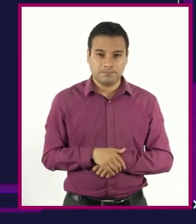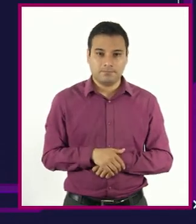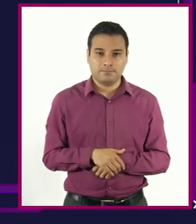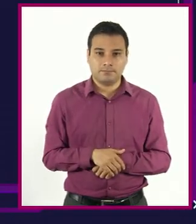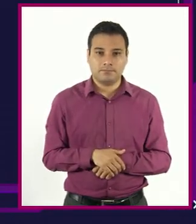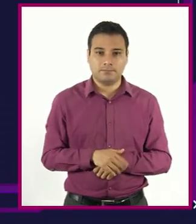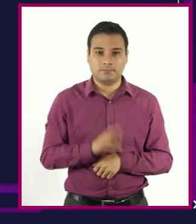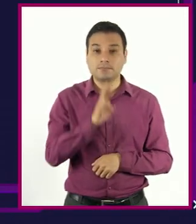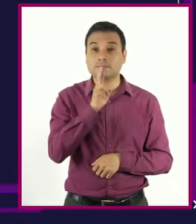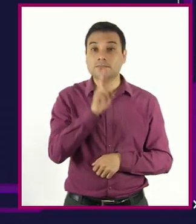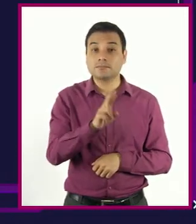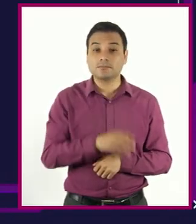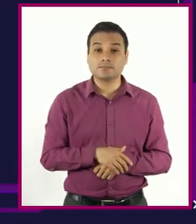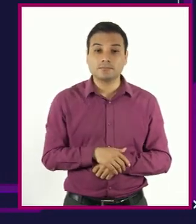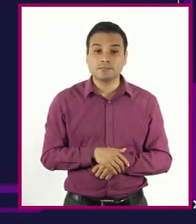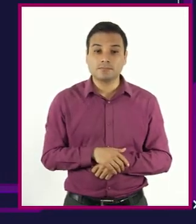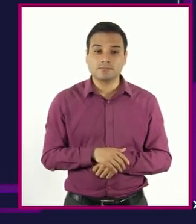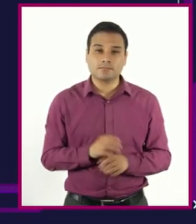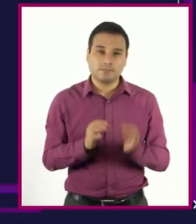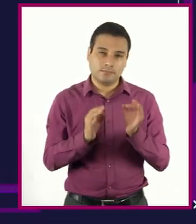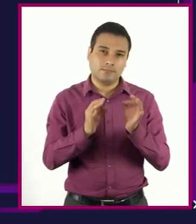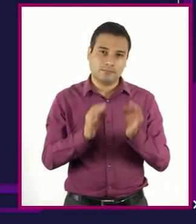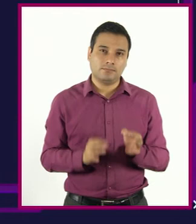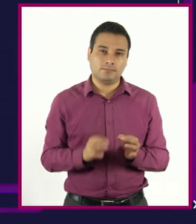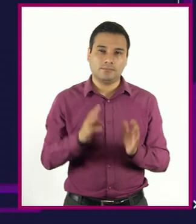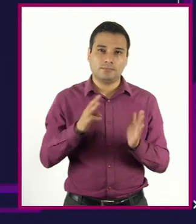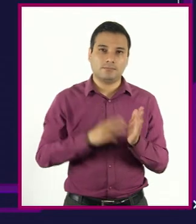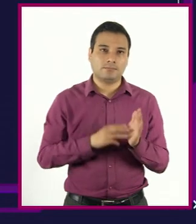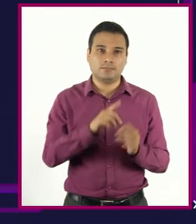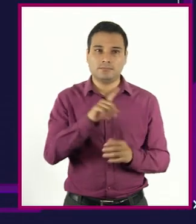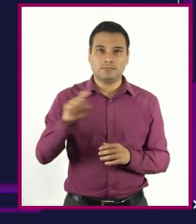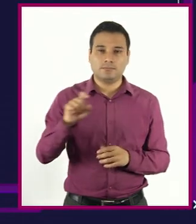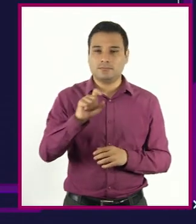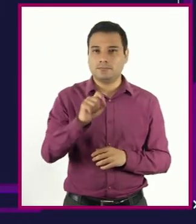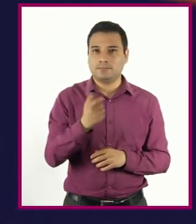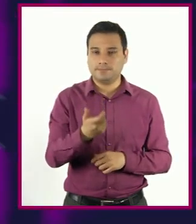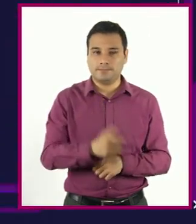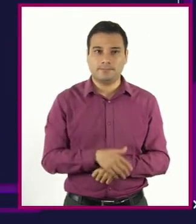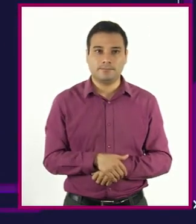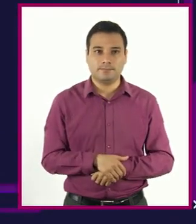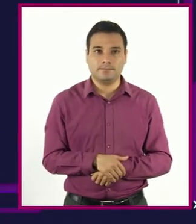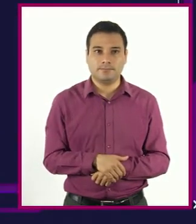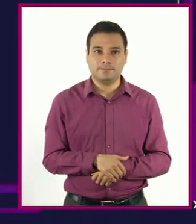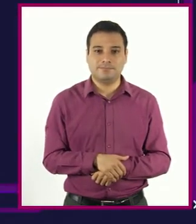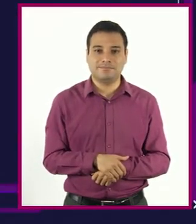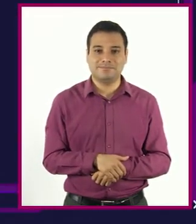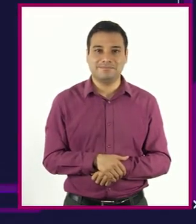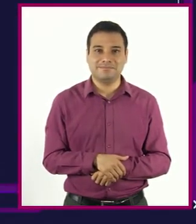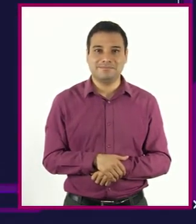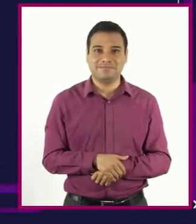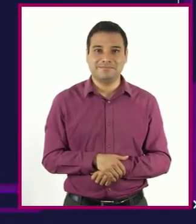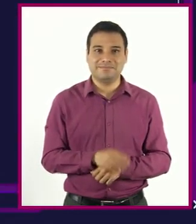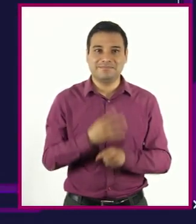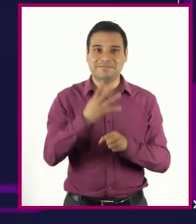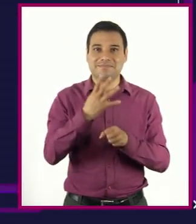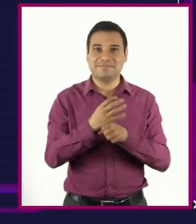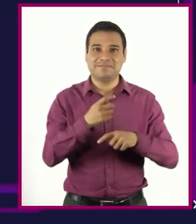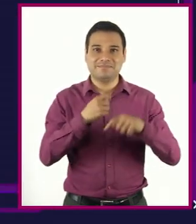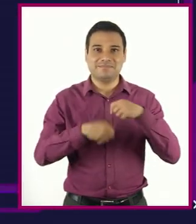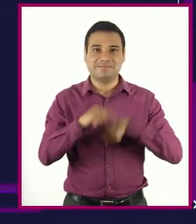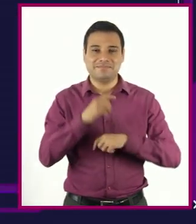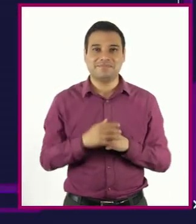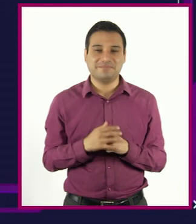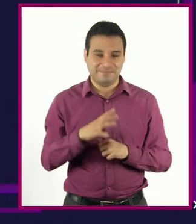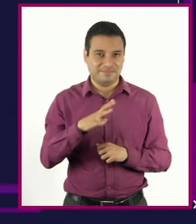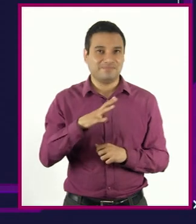igual, se obtiene un precio de 3.120 pesos. Para la cuarta tienda, se ofrece